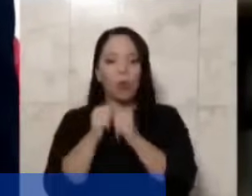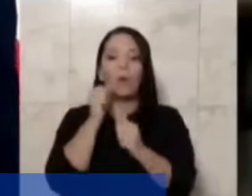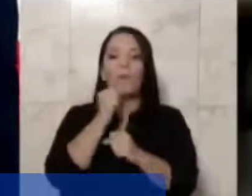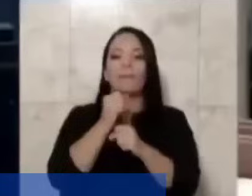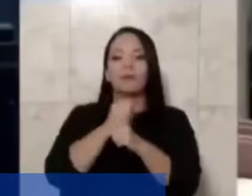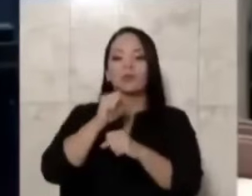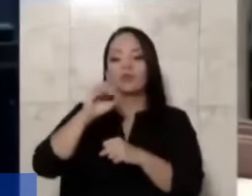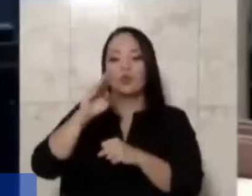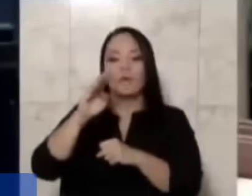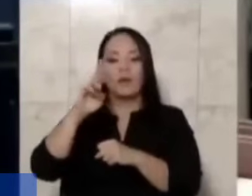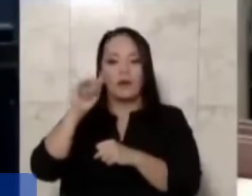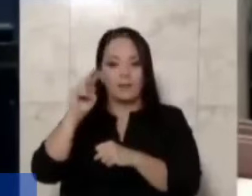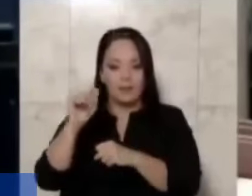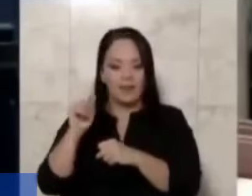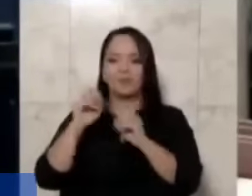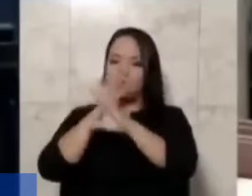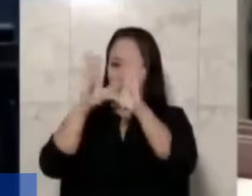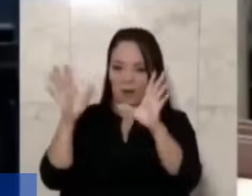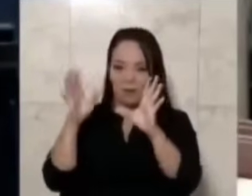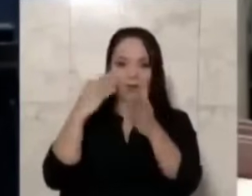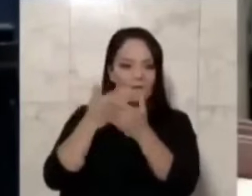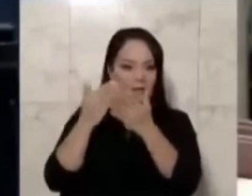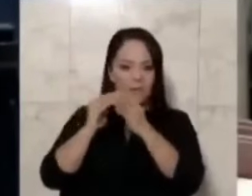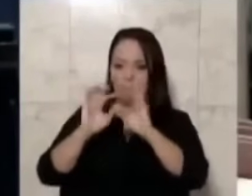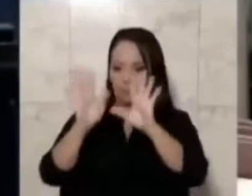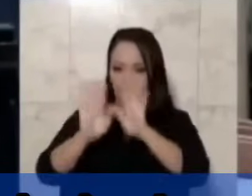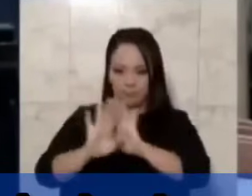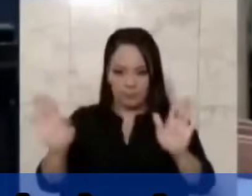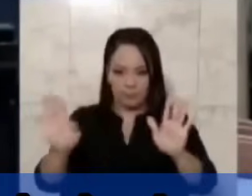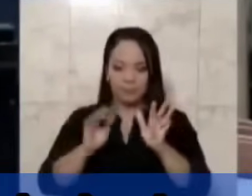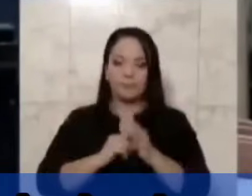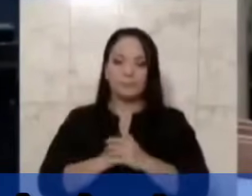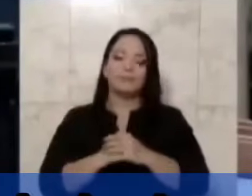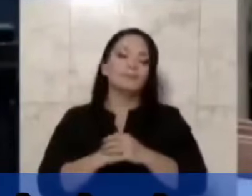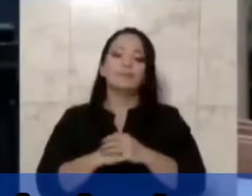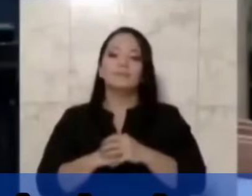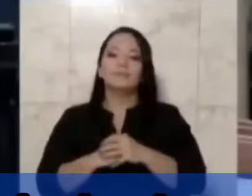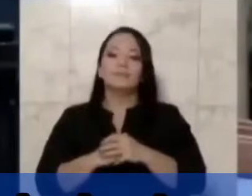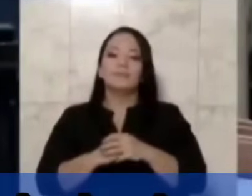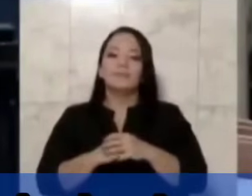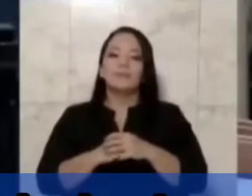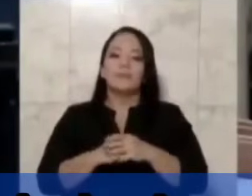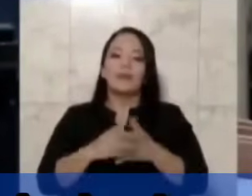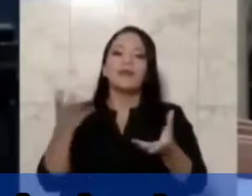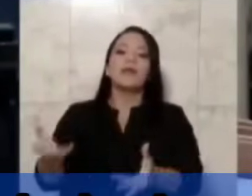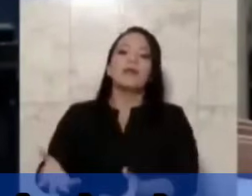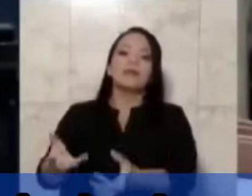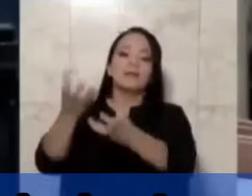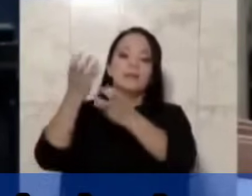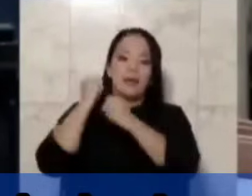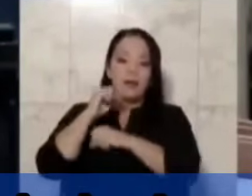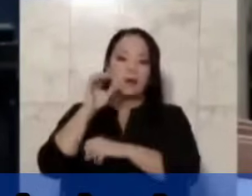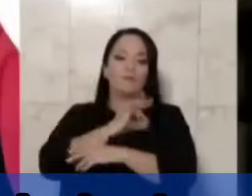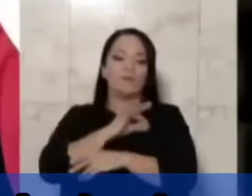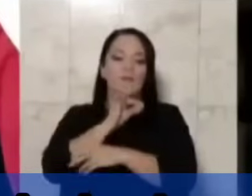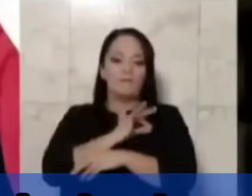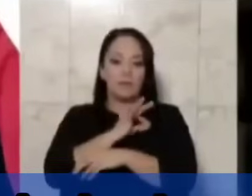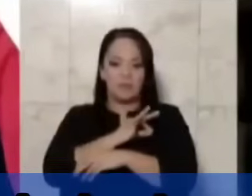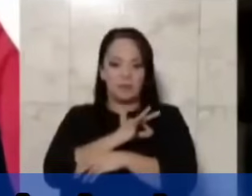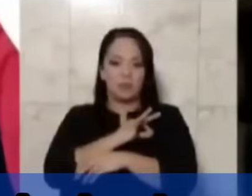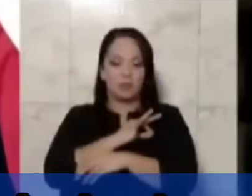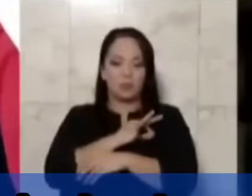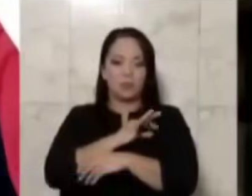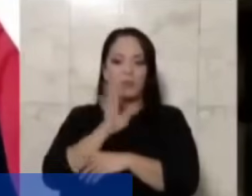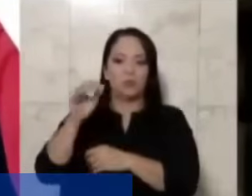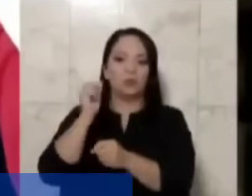clarísimo con los números que dio y la evidencia clara. Quitarles los beneficios de su actividad